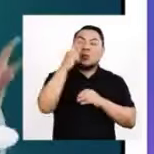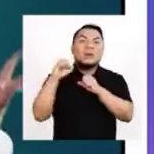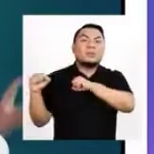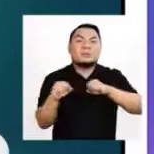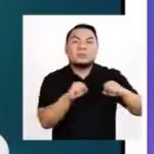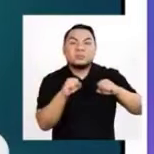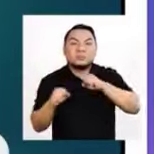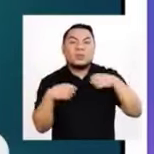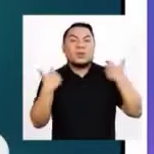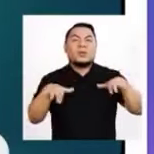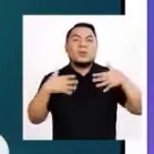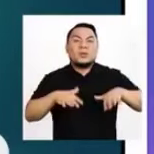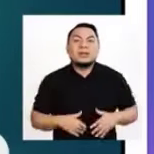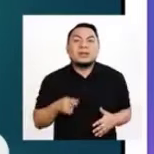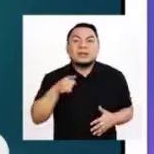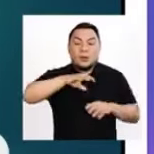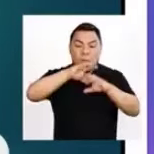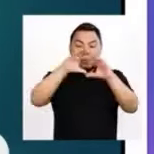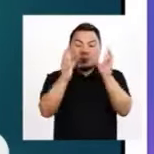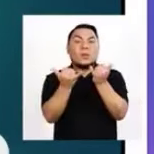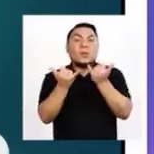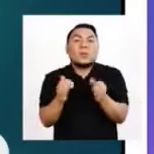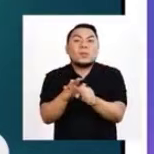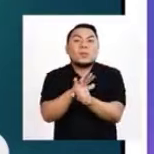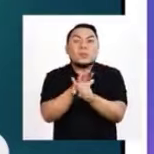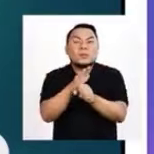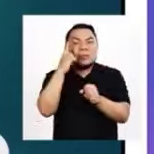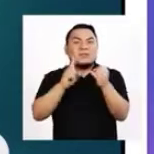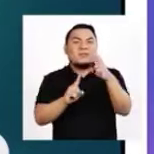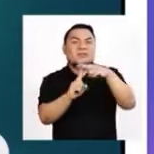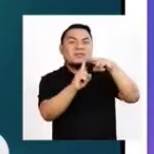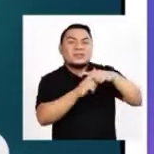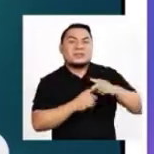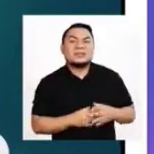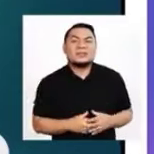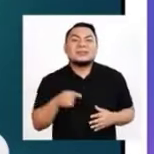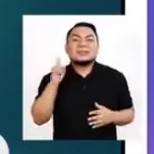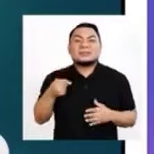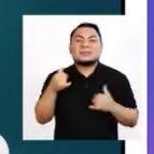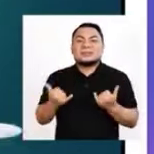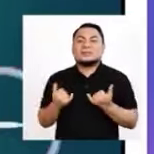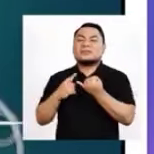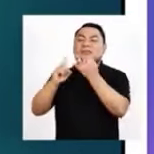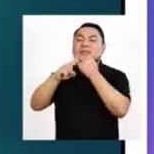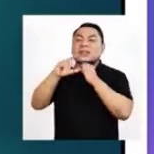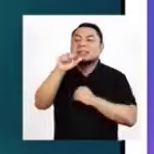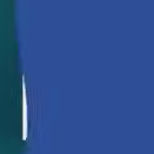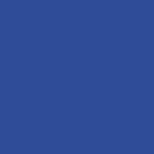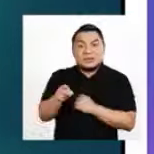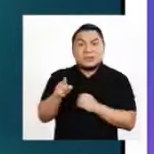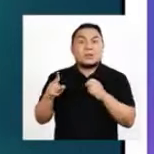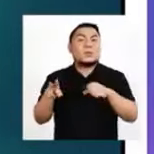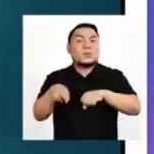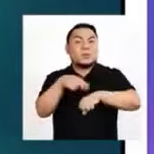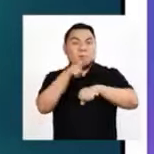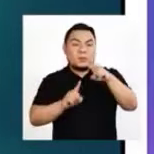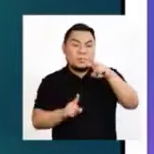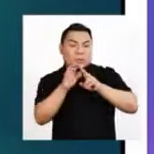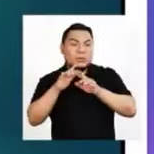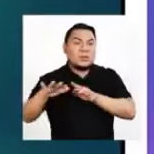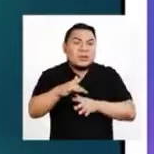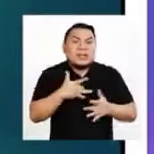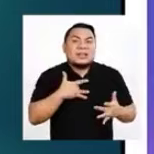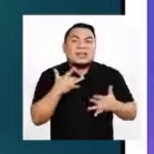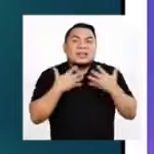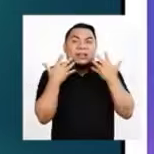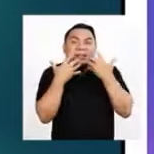Huracanes, tornados, terremotos, plagas. El mundo de hoy en día está lleno de eventos que no nos dejan respirar ni un segundo. Los fenómenos